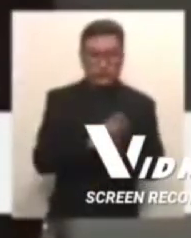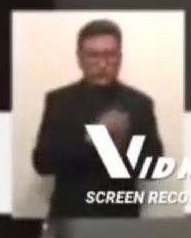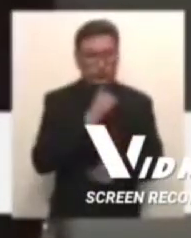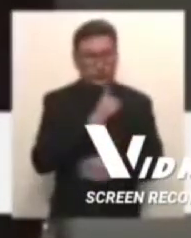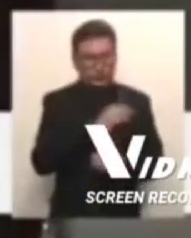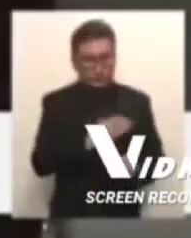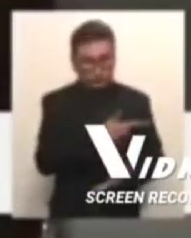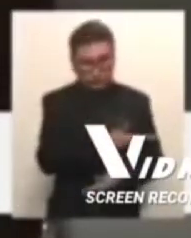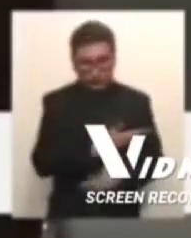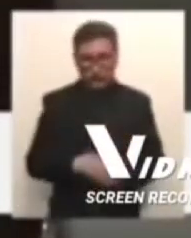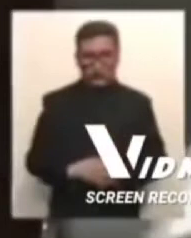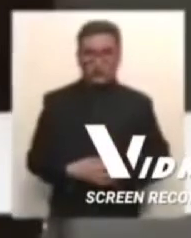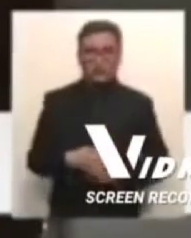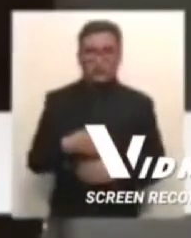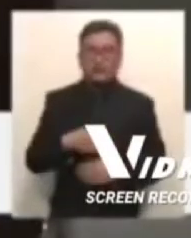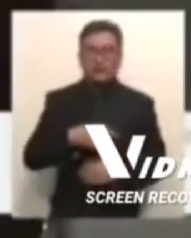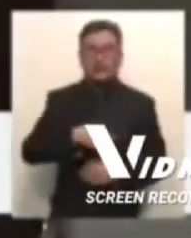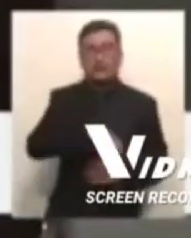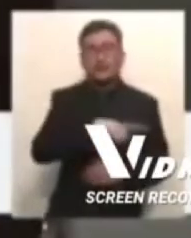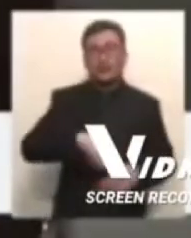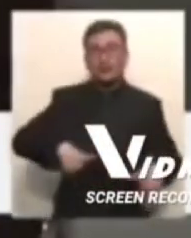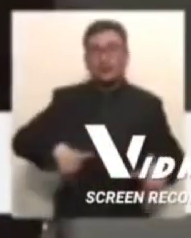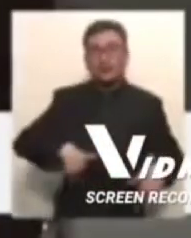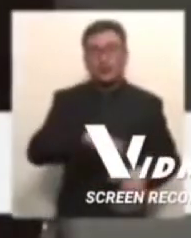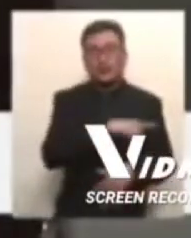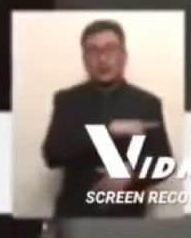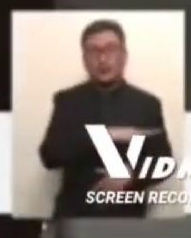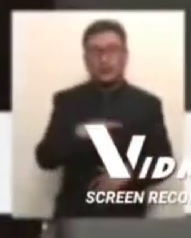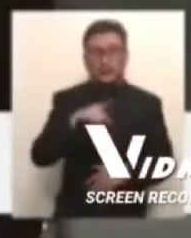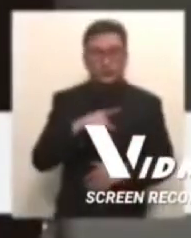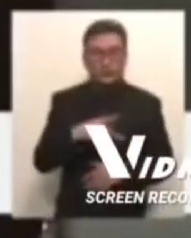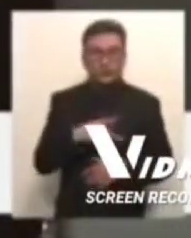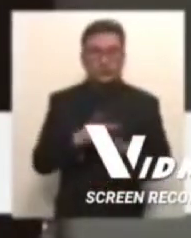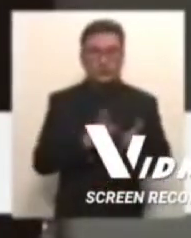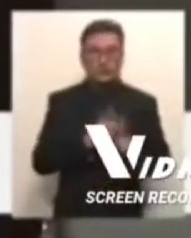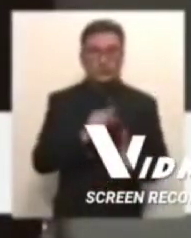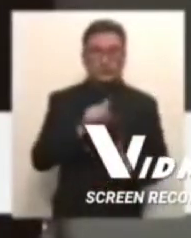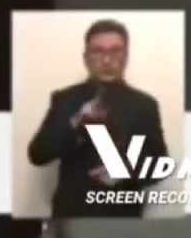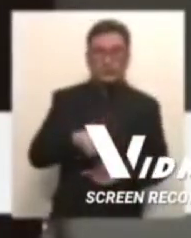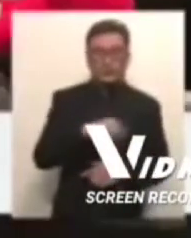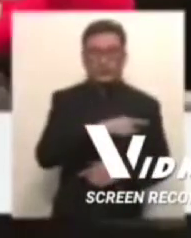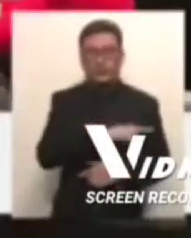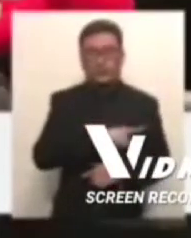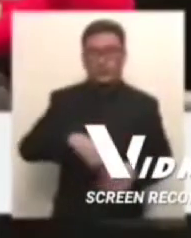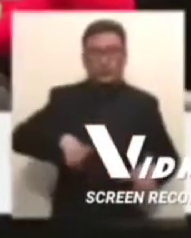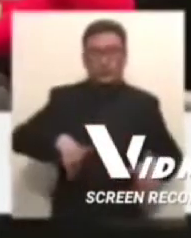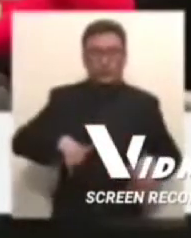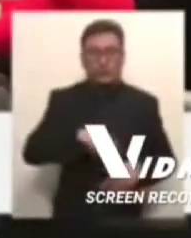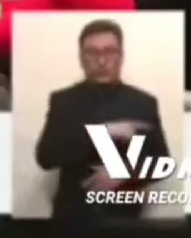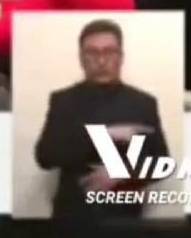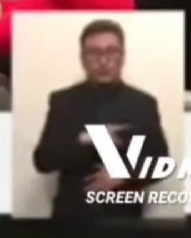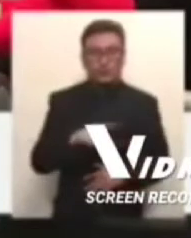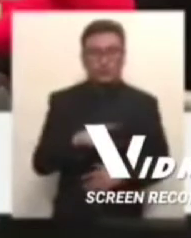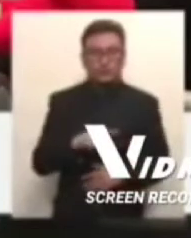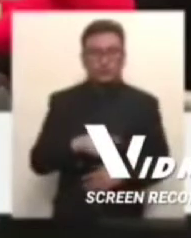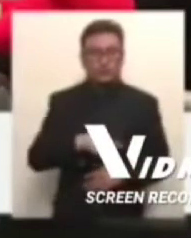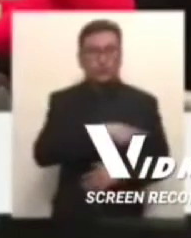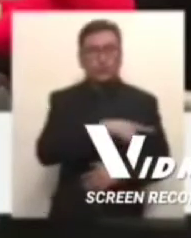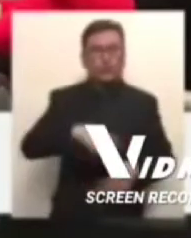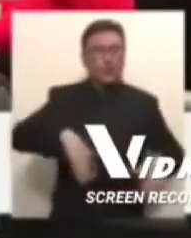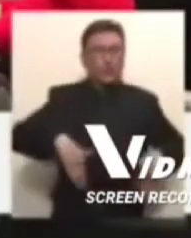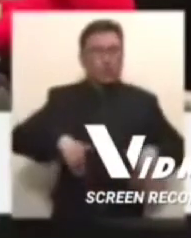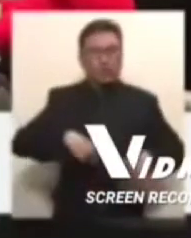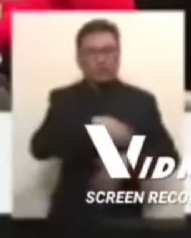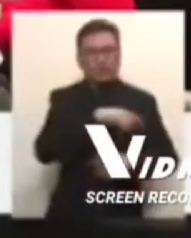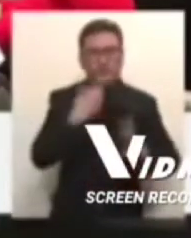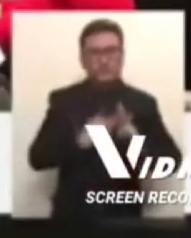calle. Los cobardes son ustedes, diputados de Acción Nacional. Los cobardes son ustedes. Cobardes y